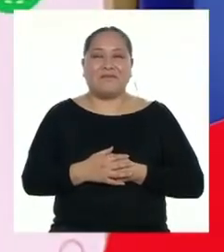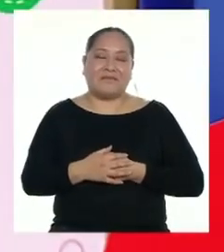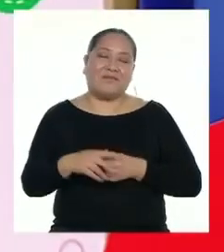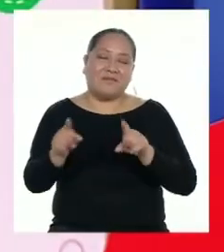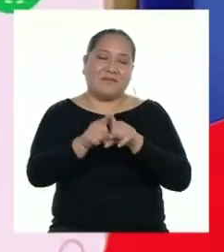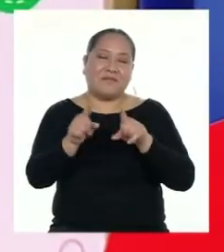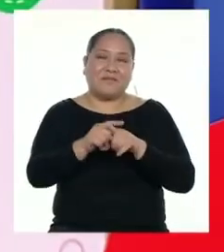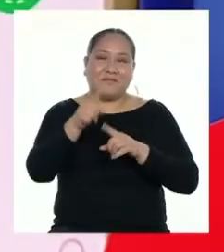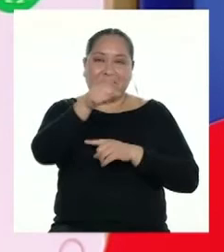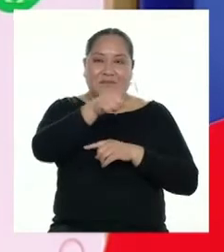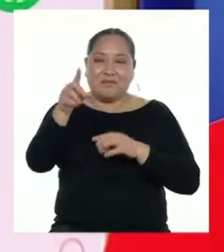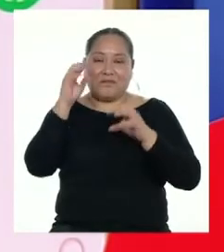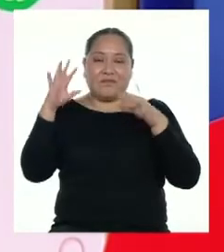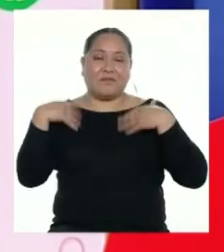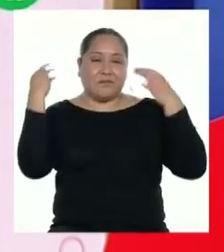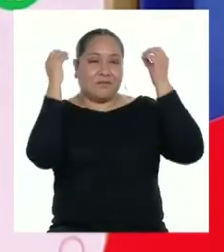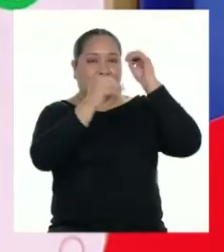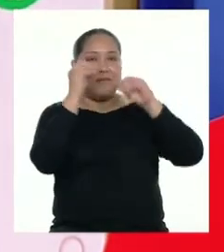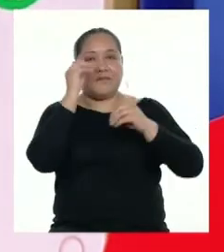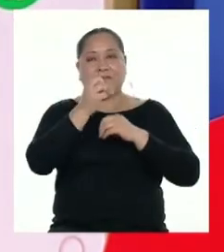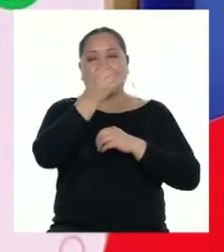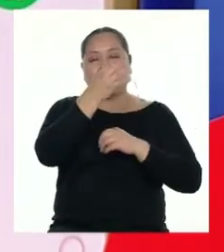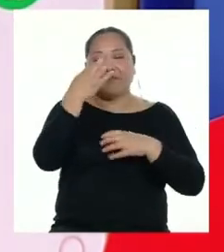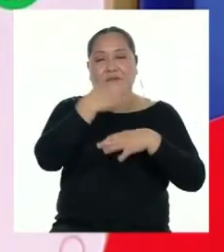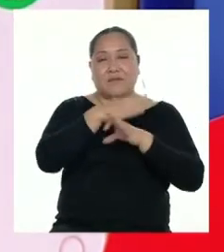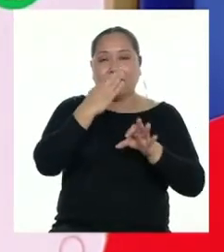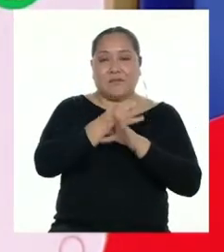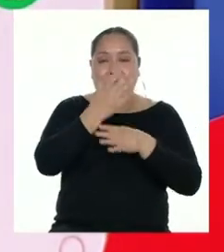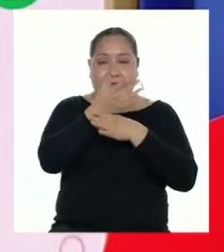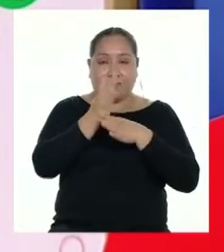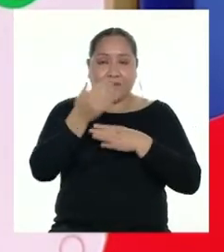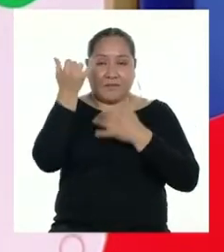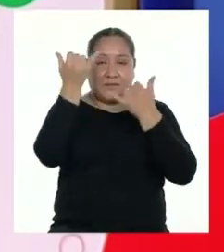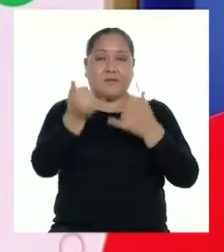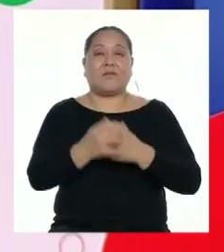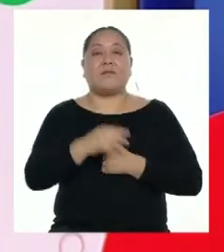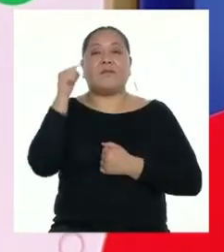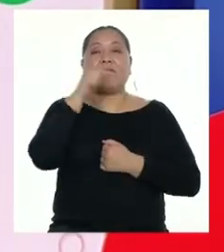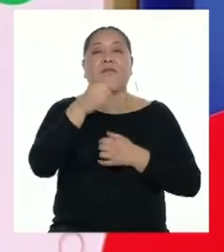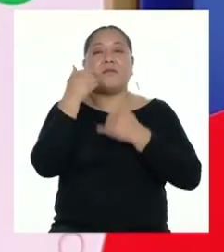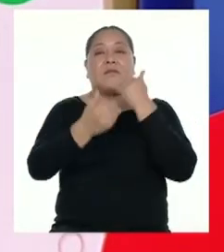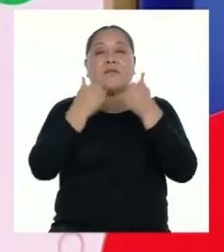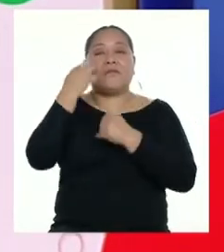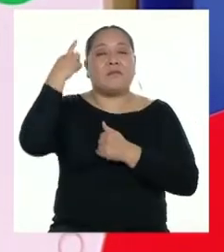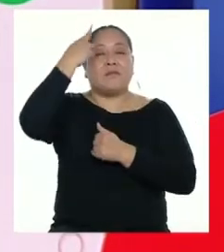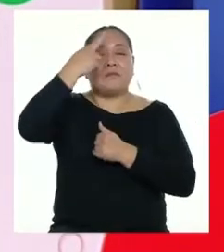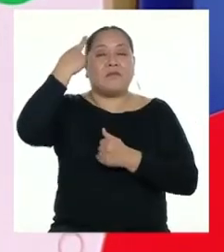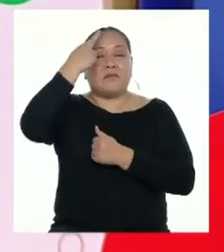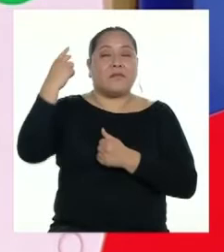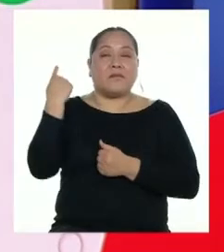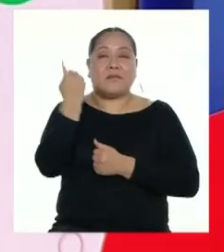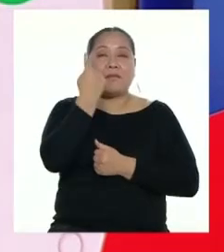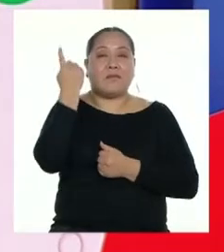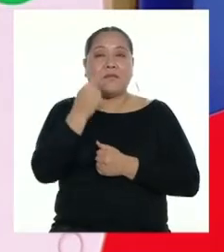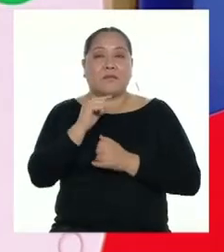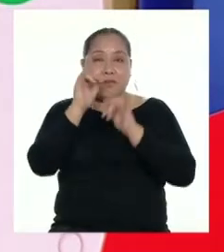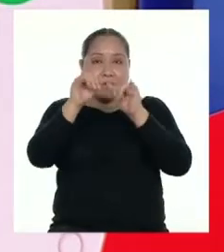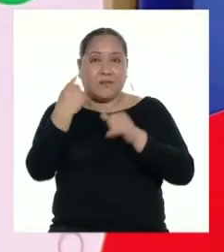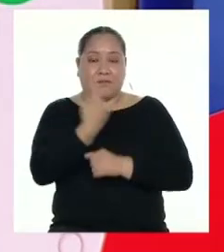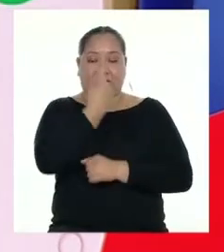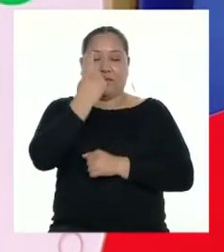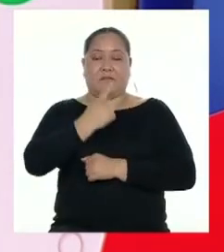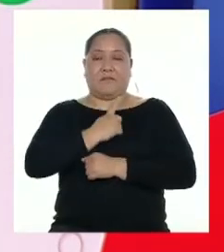seguro que podrán poner en práctica alguna de las estrategias que compartieron hoy. Este proceso de reflexión no se queda solo con